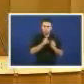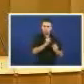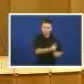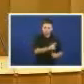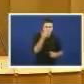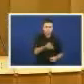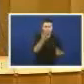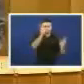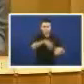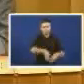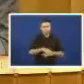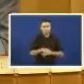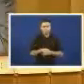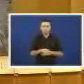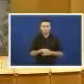objetivos